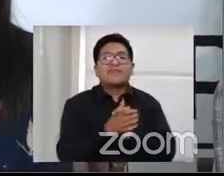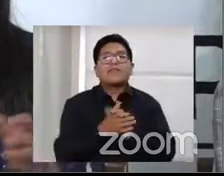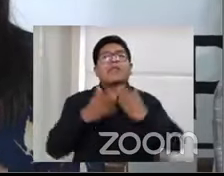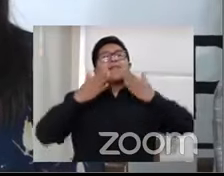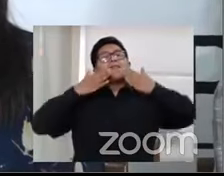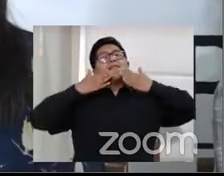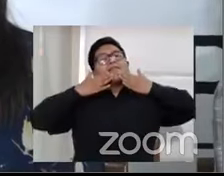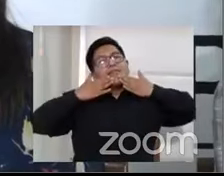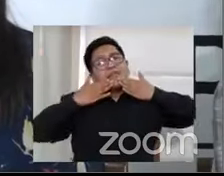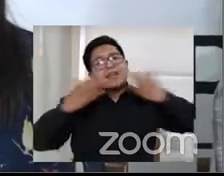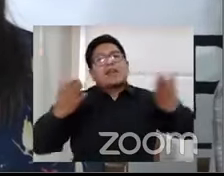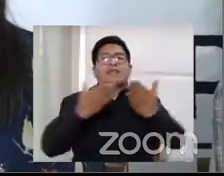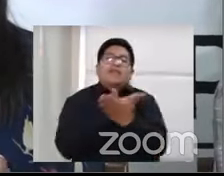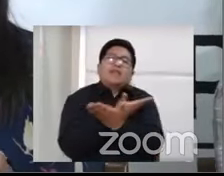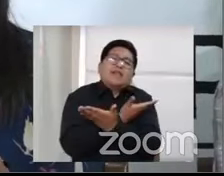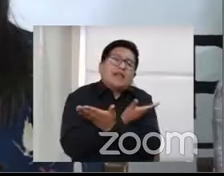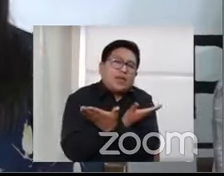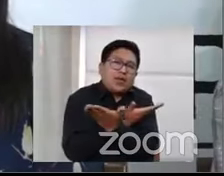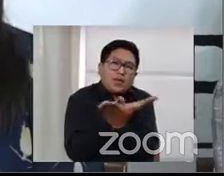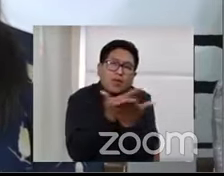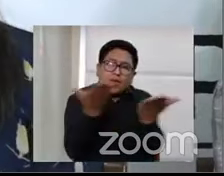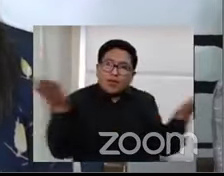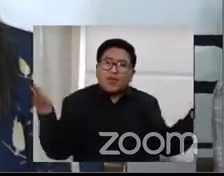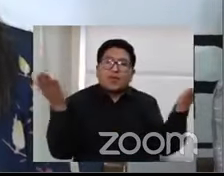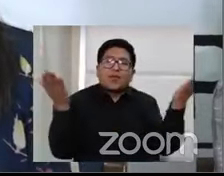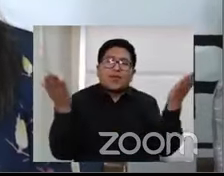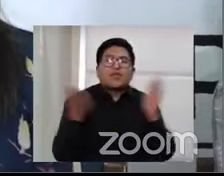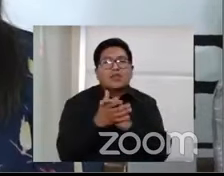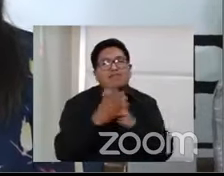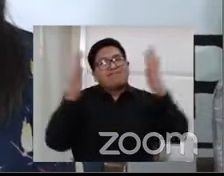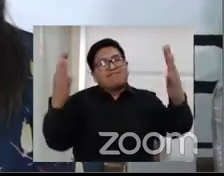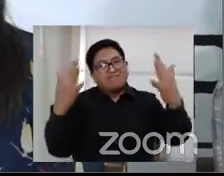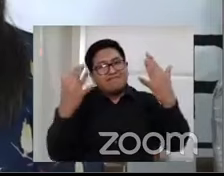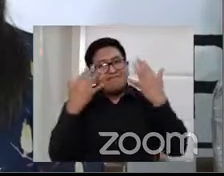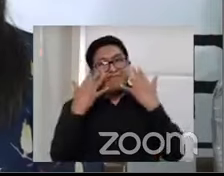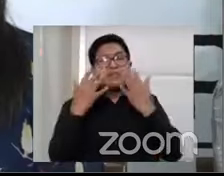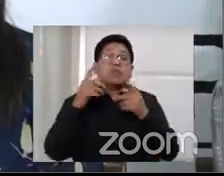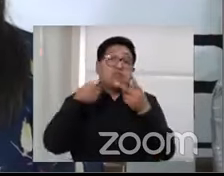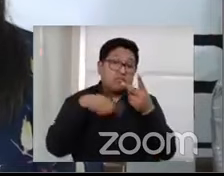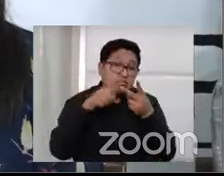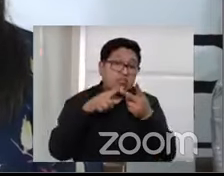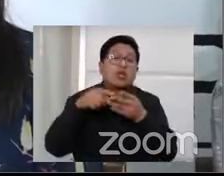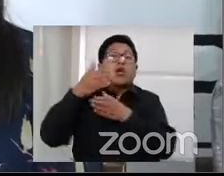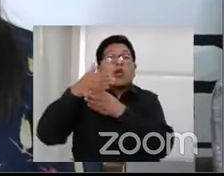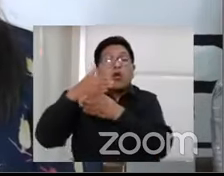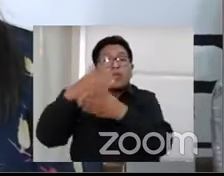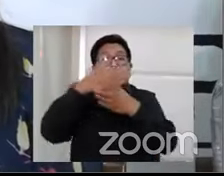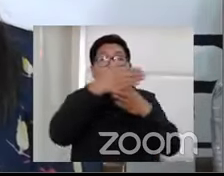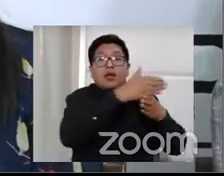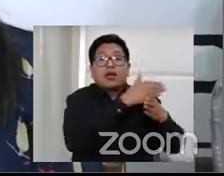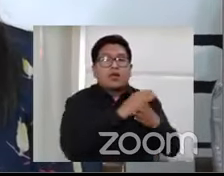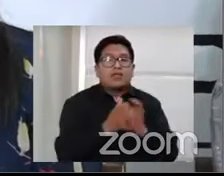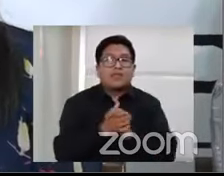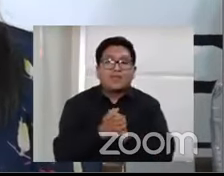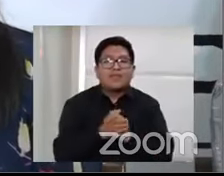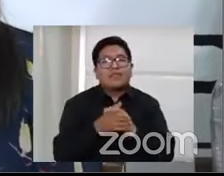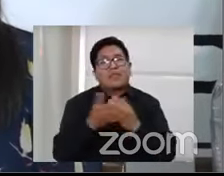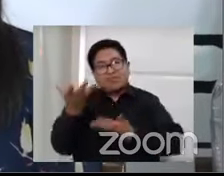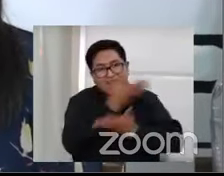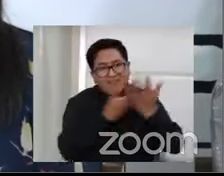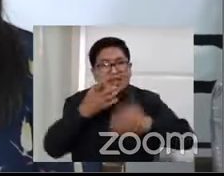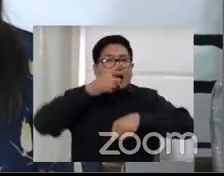gracias a todas a todos a todos los que han estado compartiendo estas grandiosas horas de la jornada